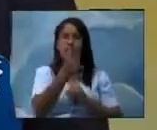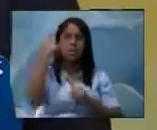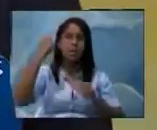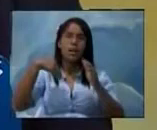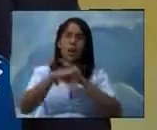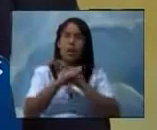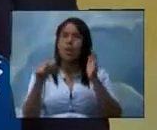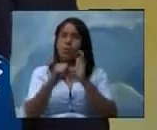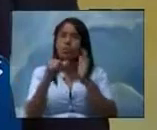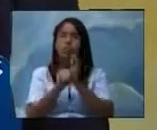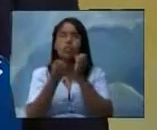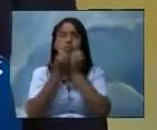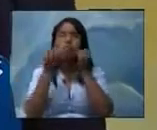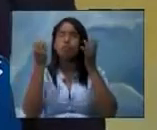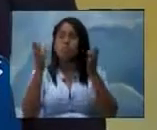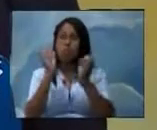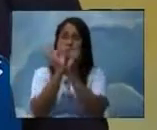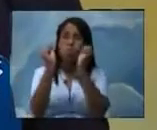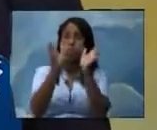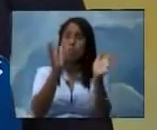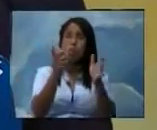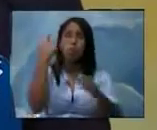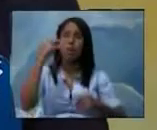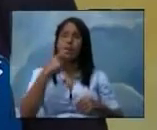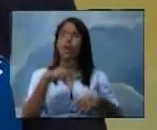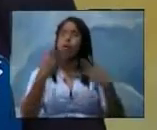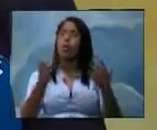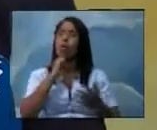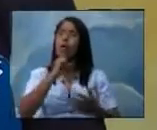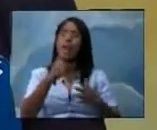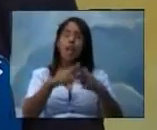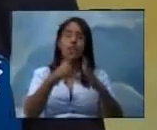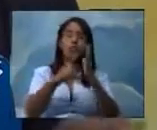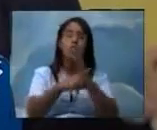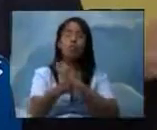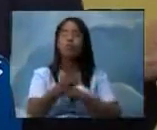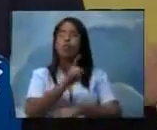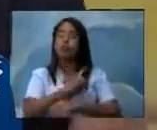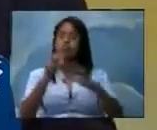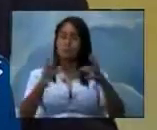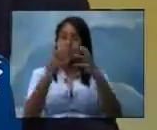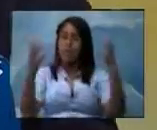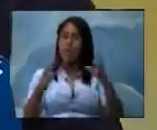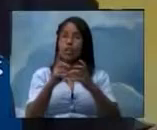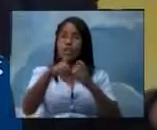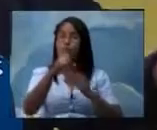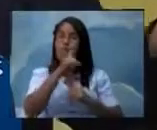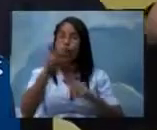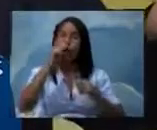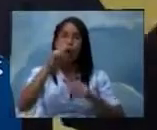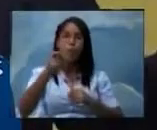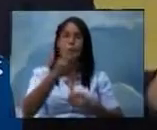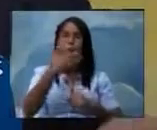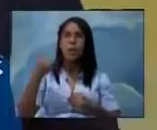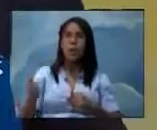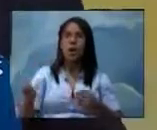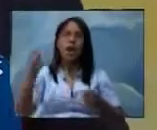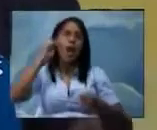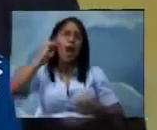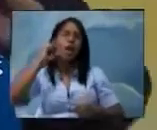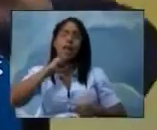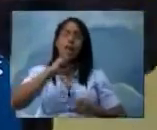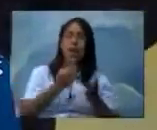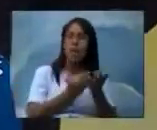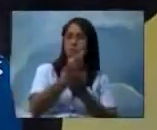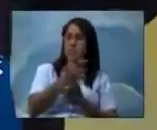a donde el brujo, para que el brujo le diga cuál es el número de la lotería, si ese hombre le conviene, que si la mujer le